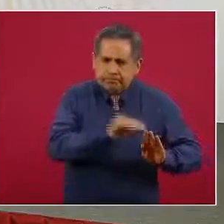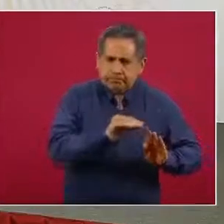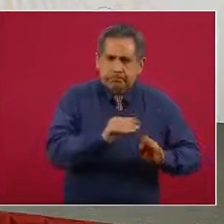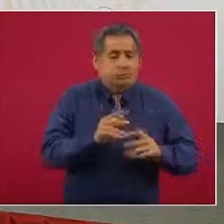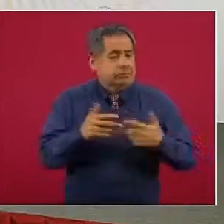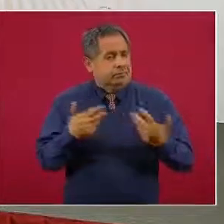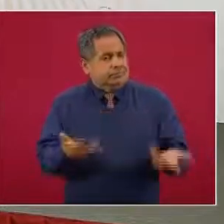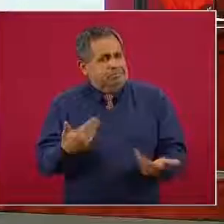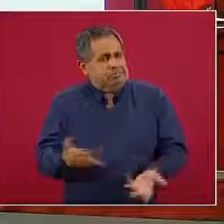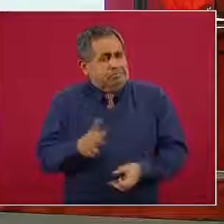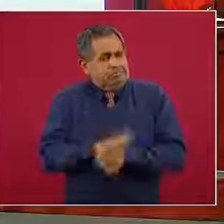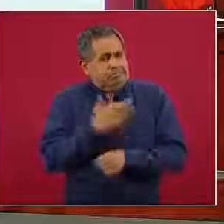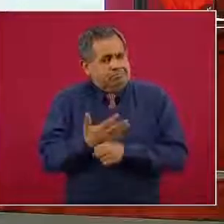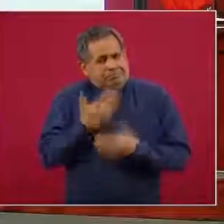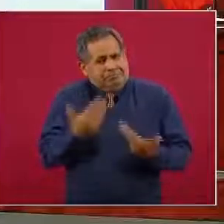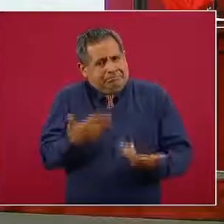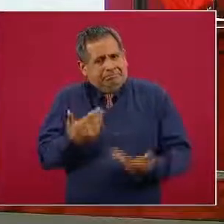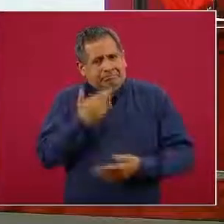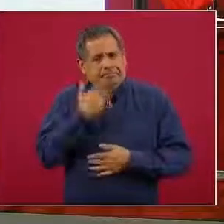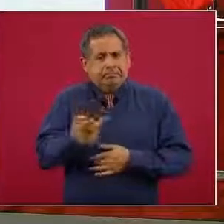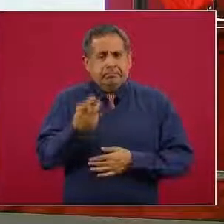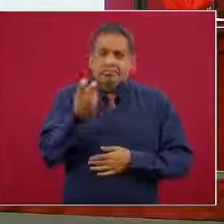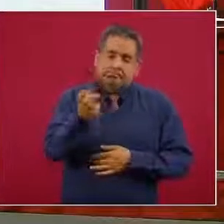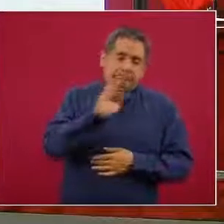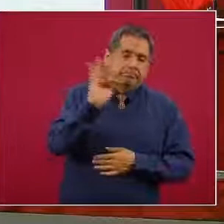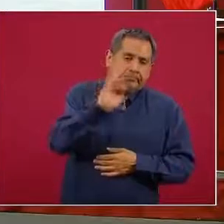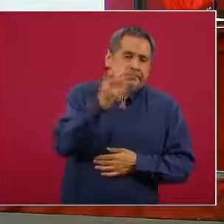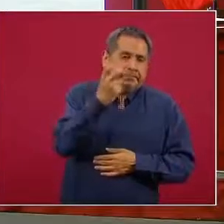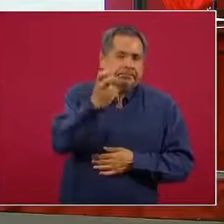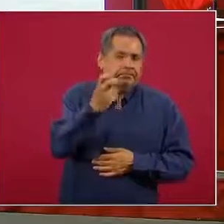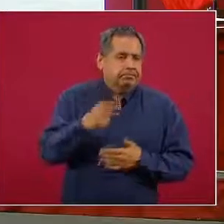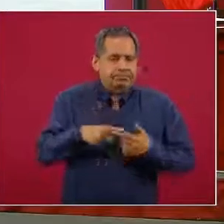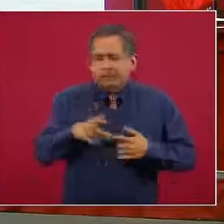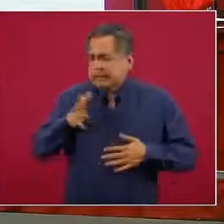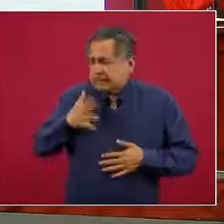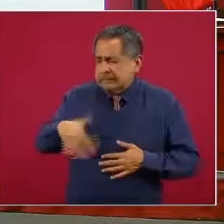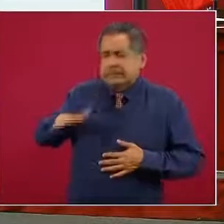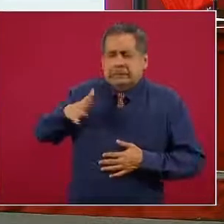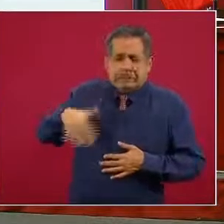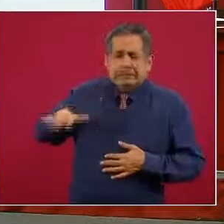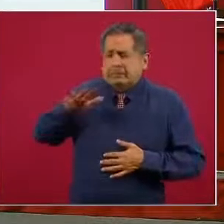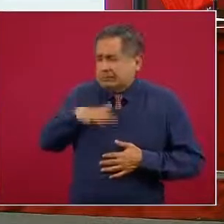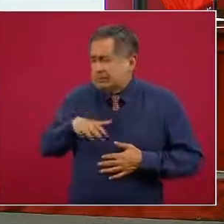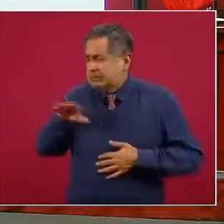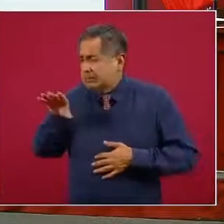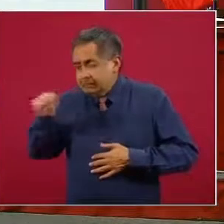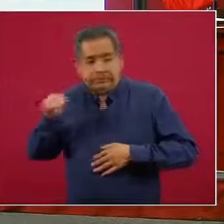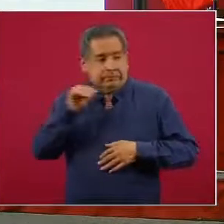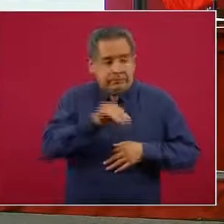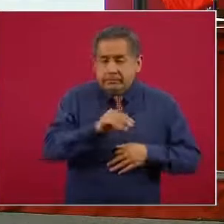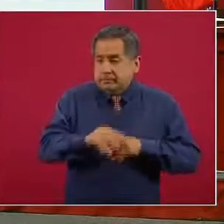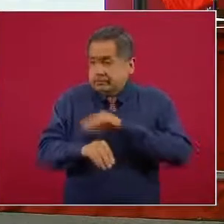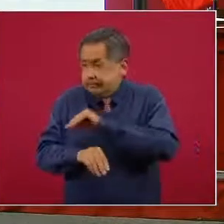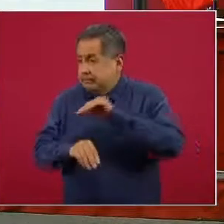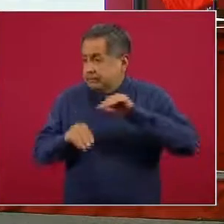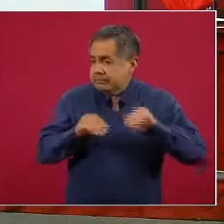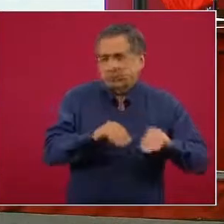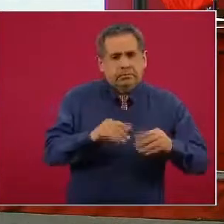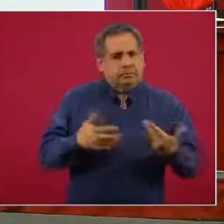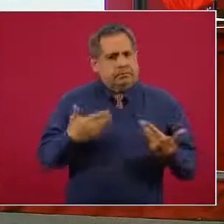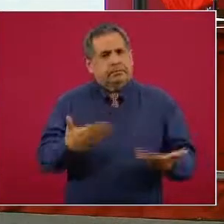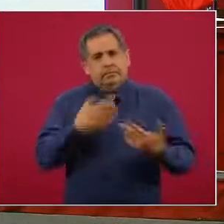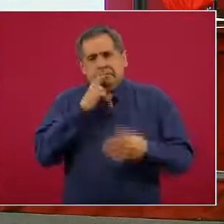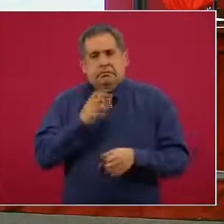este incremento de hospitalización, una de las posibilidades es que sea una señal positiva de que están llegando personas